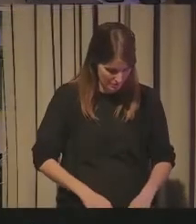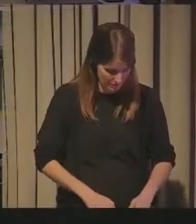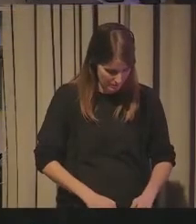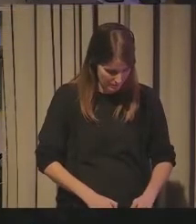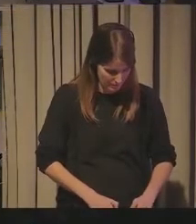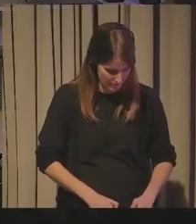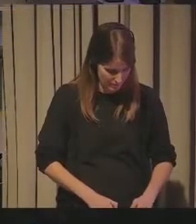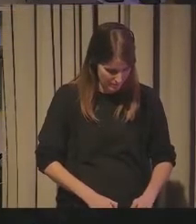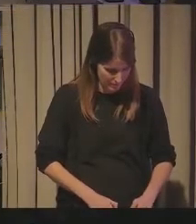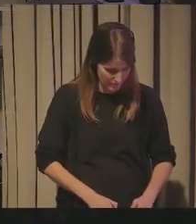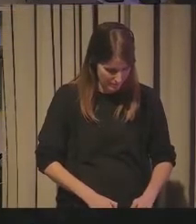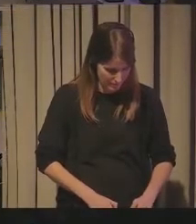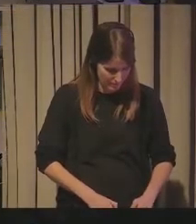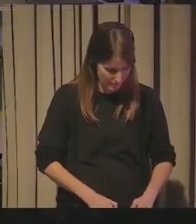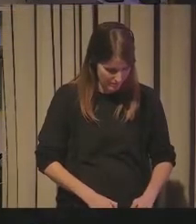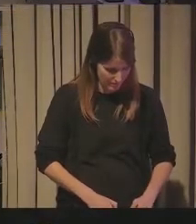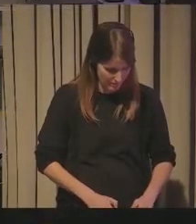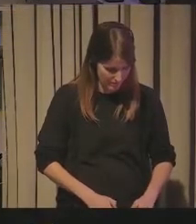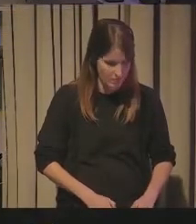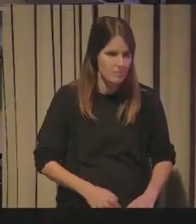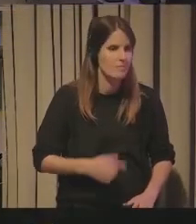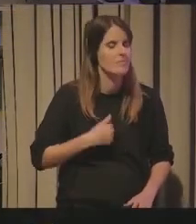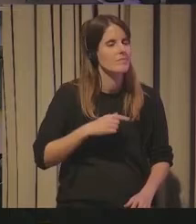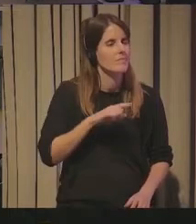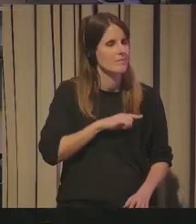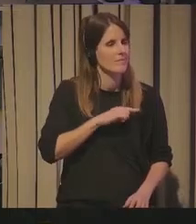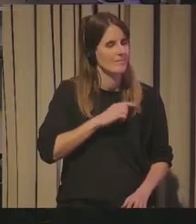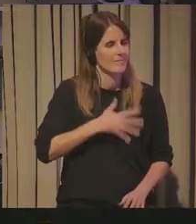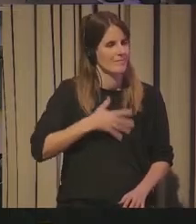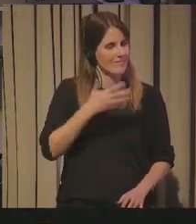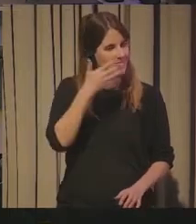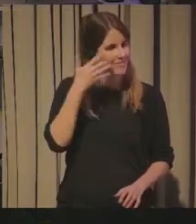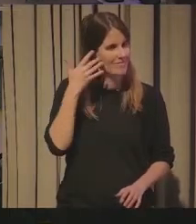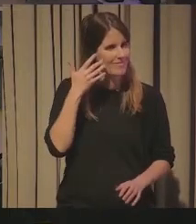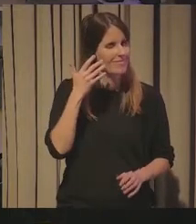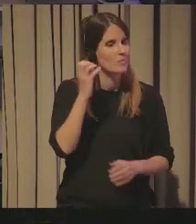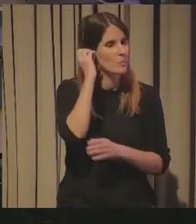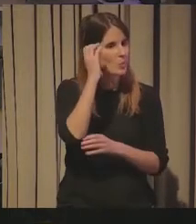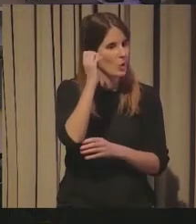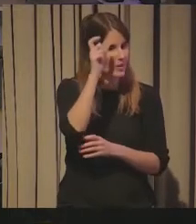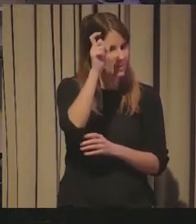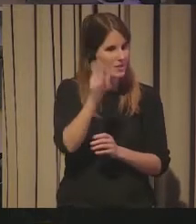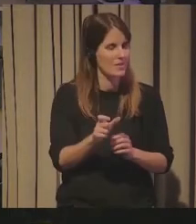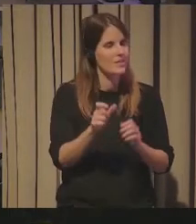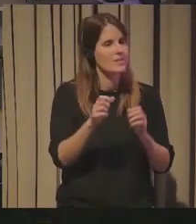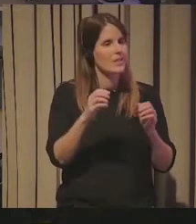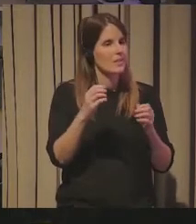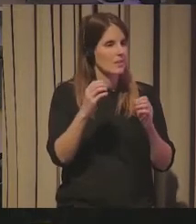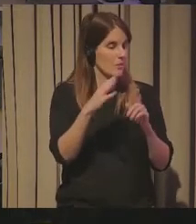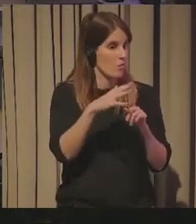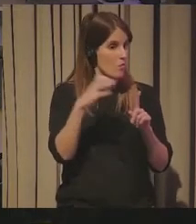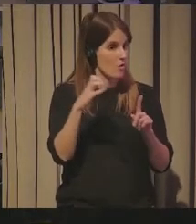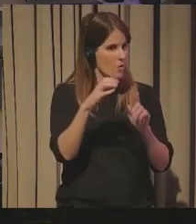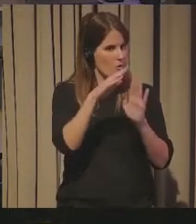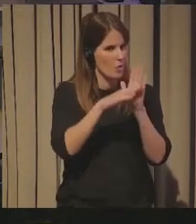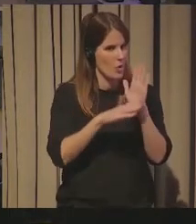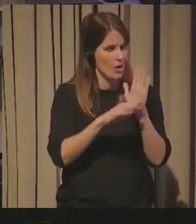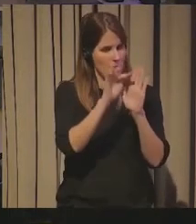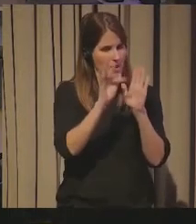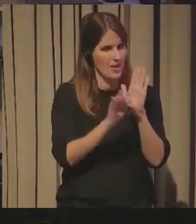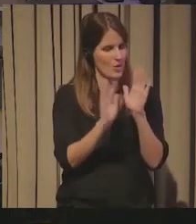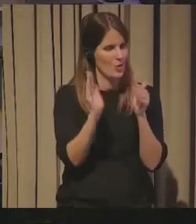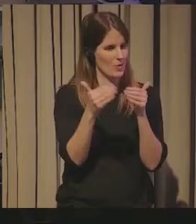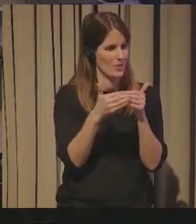BBK Trends. De presentar al ponente que cierra el foro hoy, una